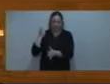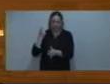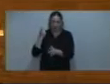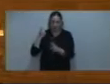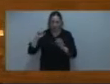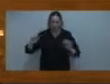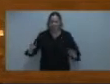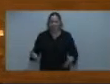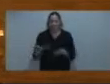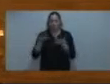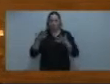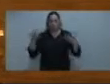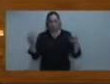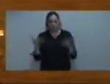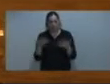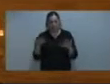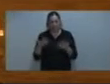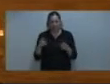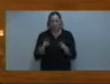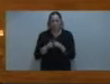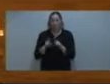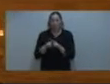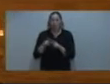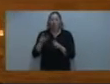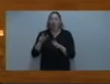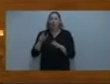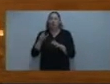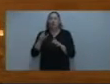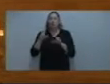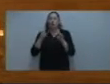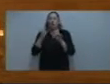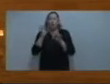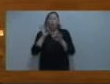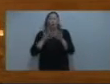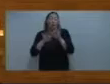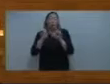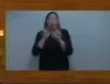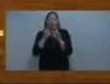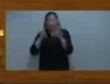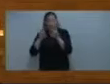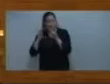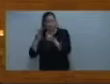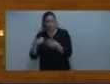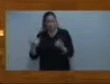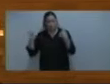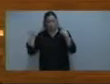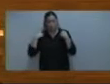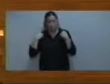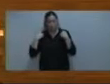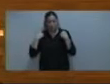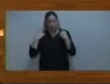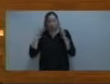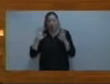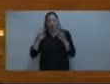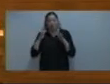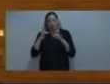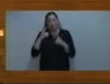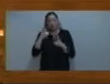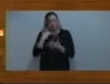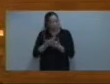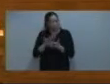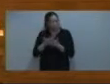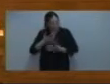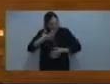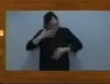urgente ante las instancias competentes la exigencia de responsabilidades, se oculta su verdadero propósito, que no es